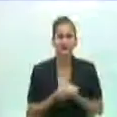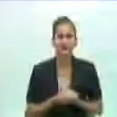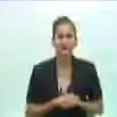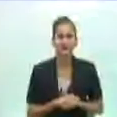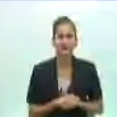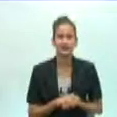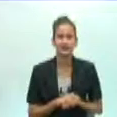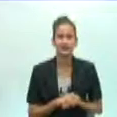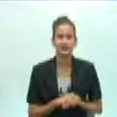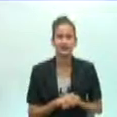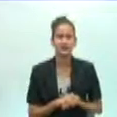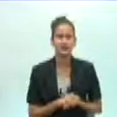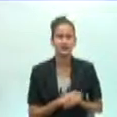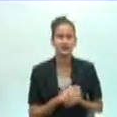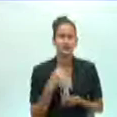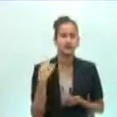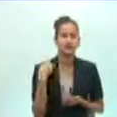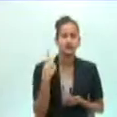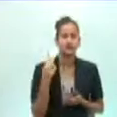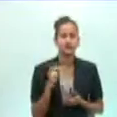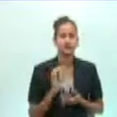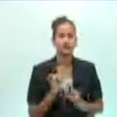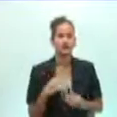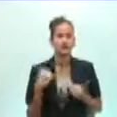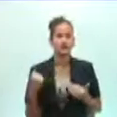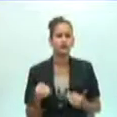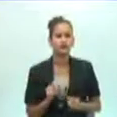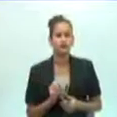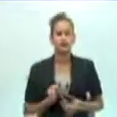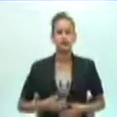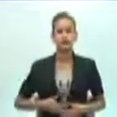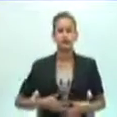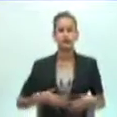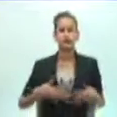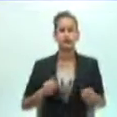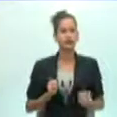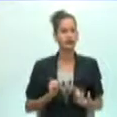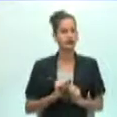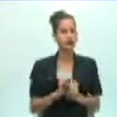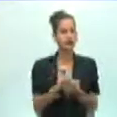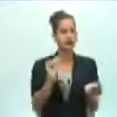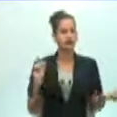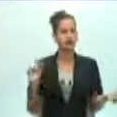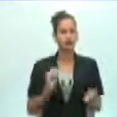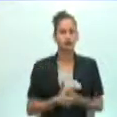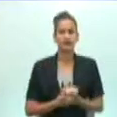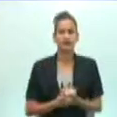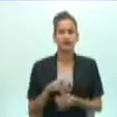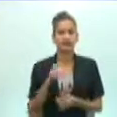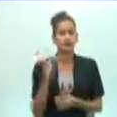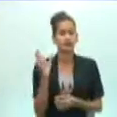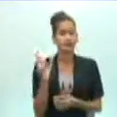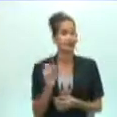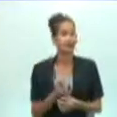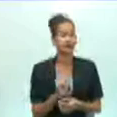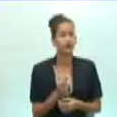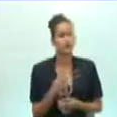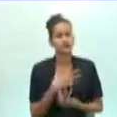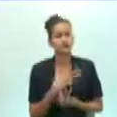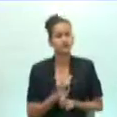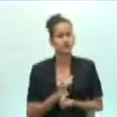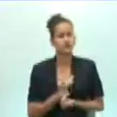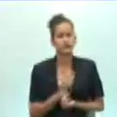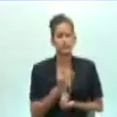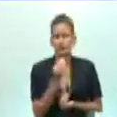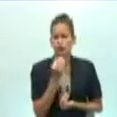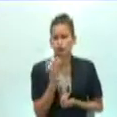El lenguaje ha de ir como el cuerpo, esbelto y libre, pero no se le ha de poner palabra que no le pertenezca, como no se le